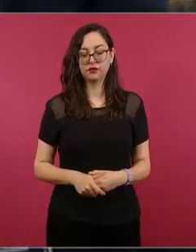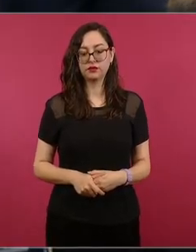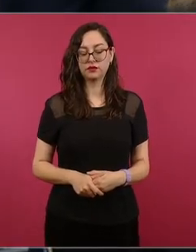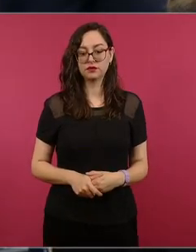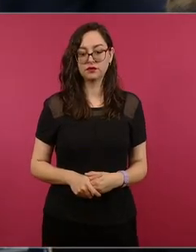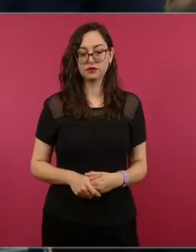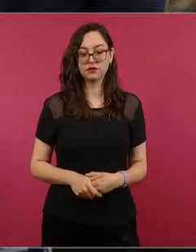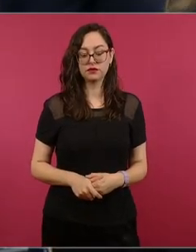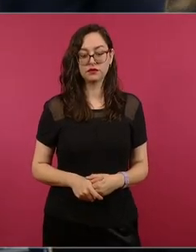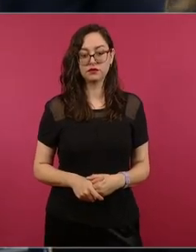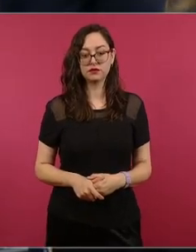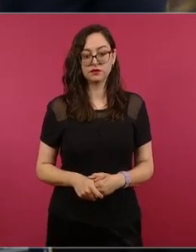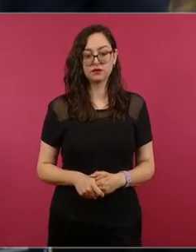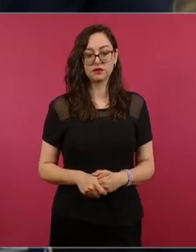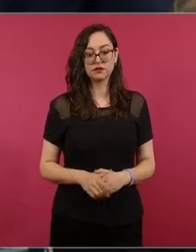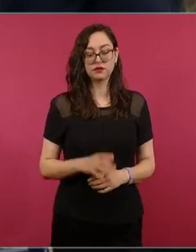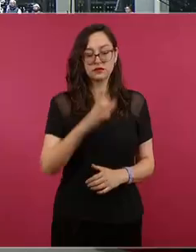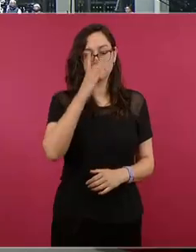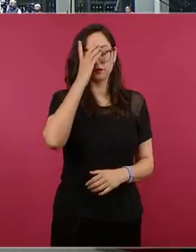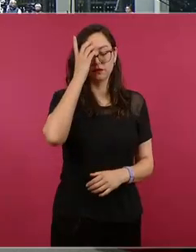De Estados Unidos.